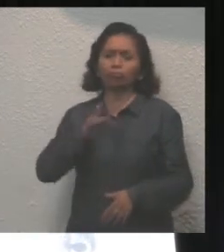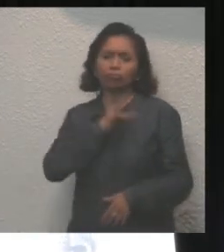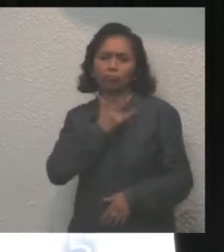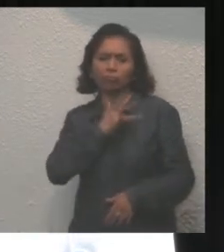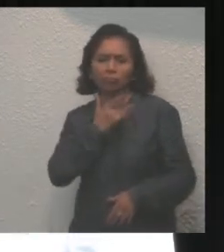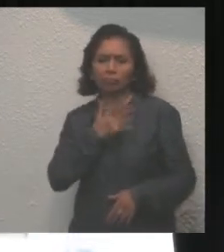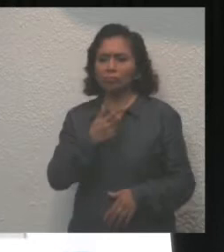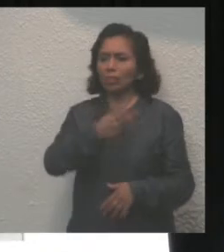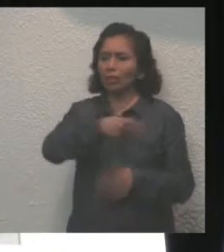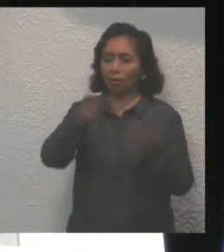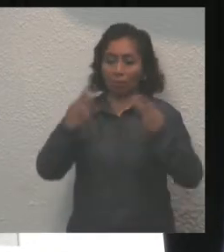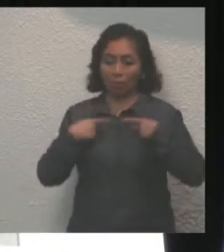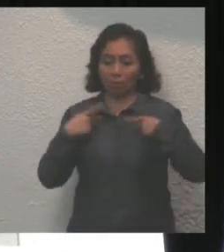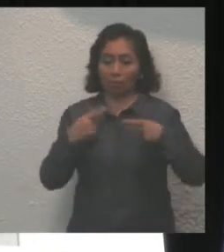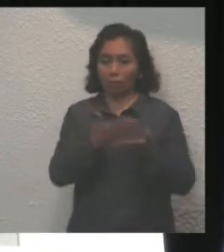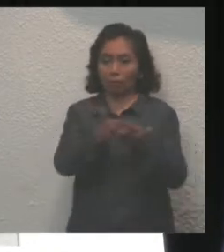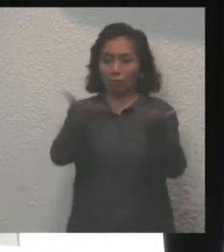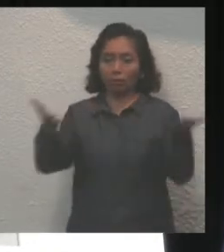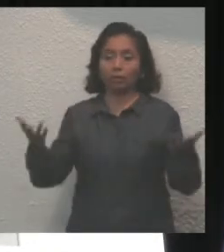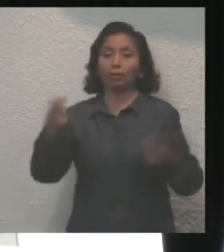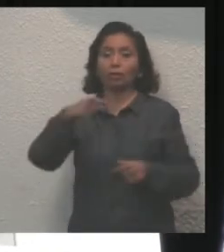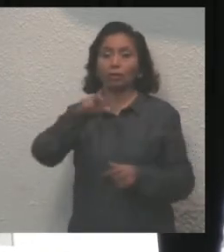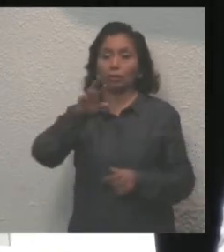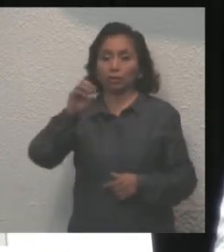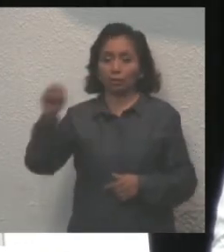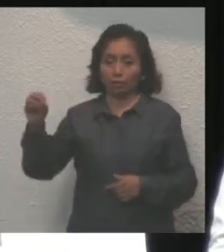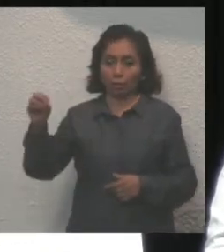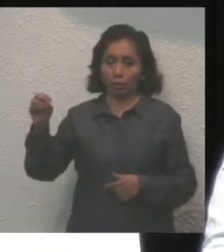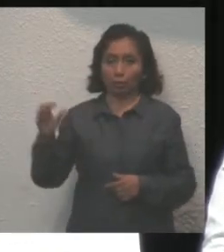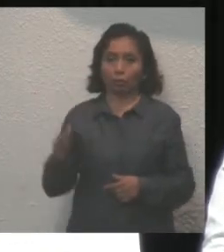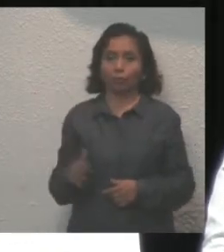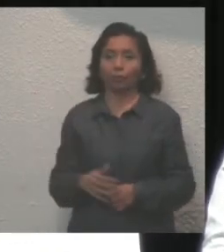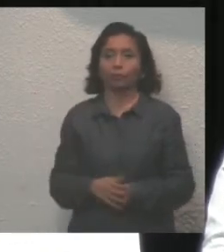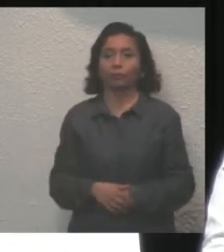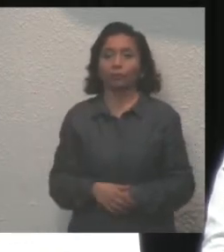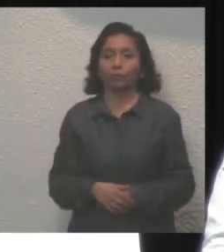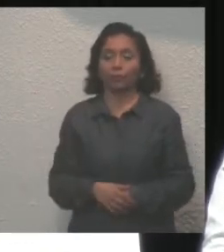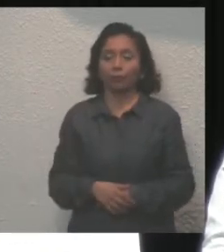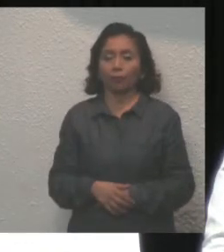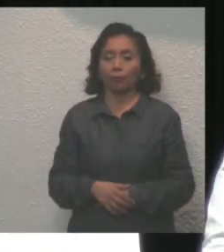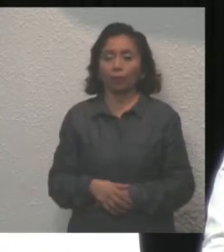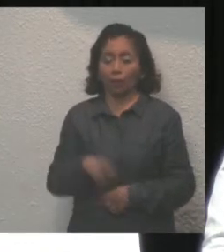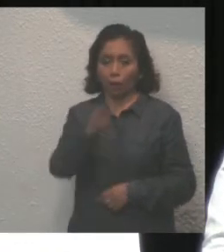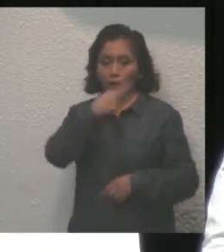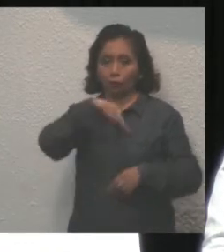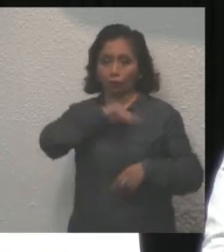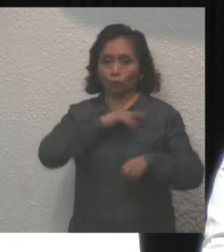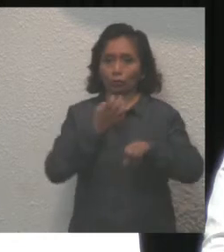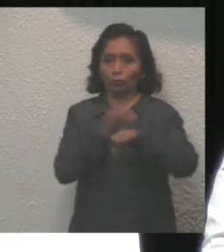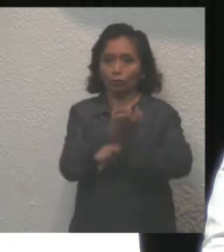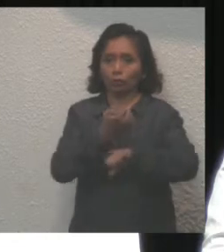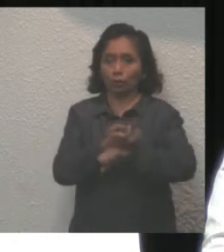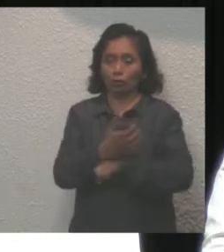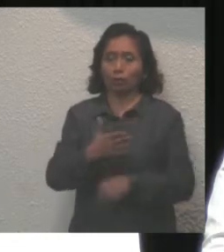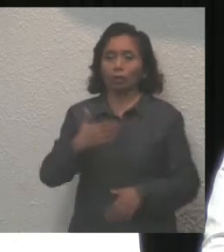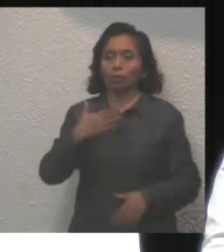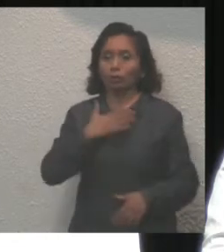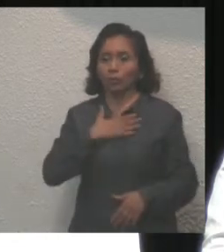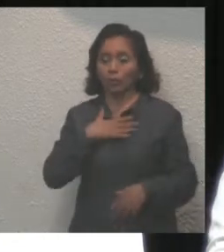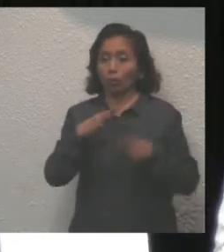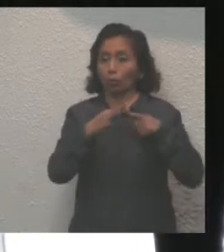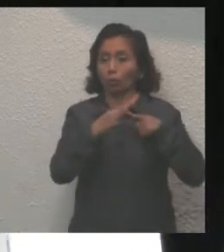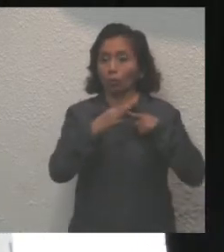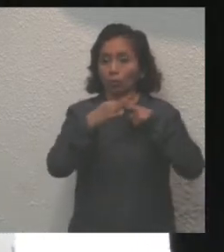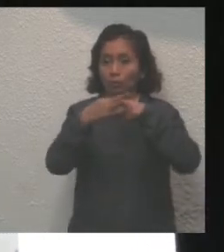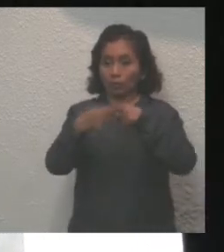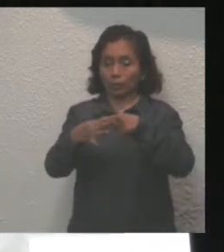pueblo quintanarroense desde la máxima tribuna de nuestro Estado. En mi calidad de